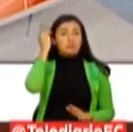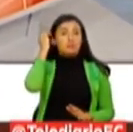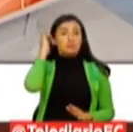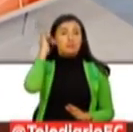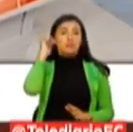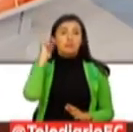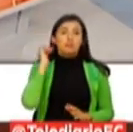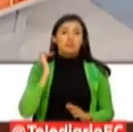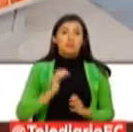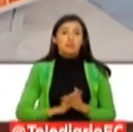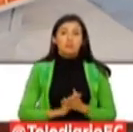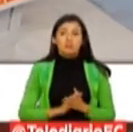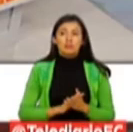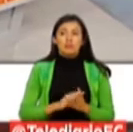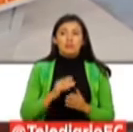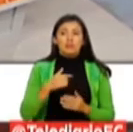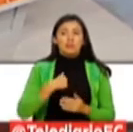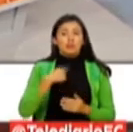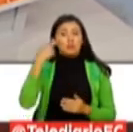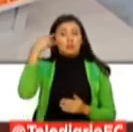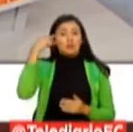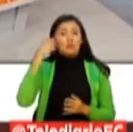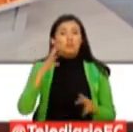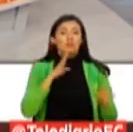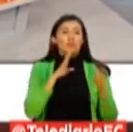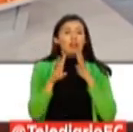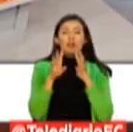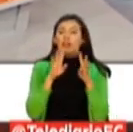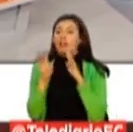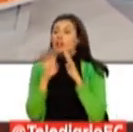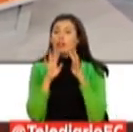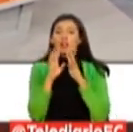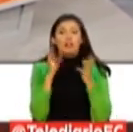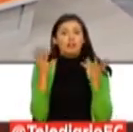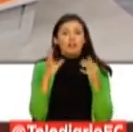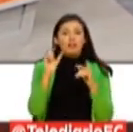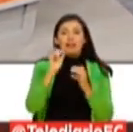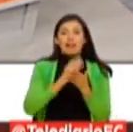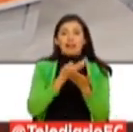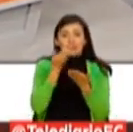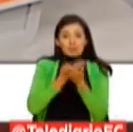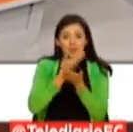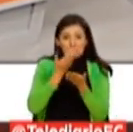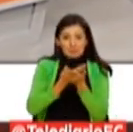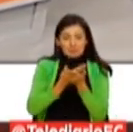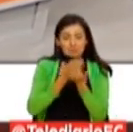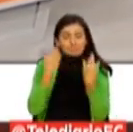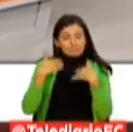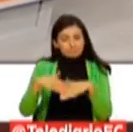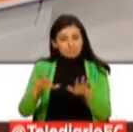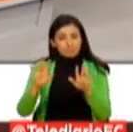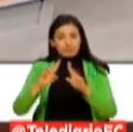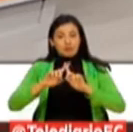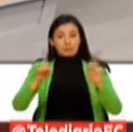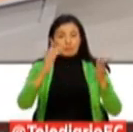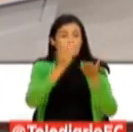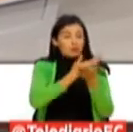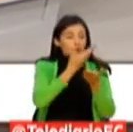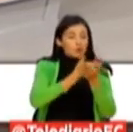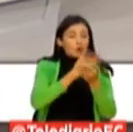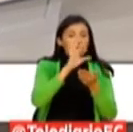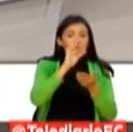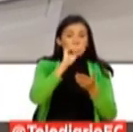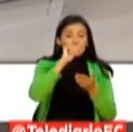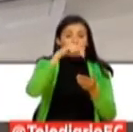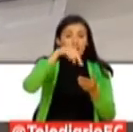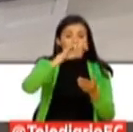en torno al plato. Y pues no puede ser de otra manera, porque es un plato emblemático de la cocina de Ecuador. No